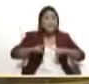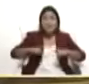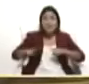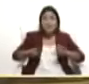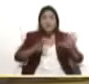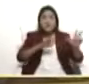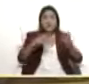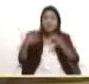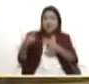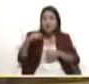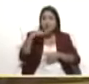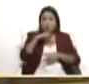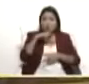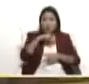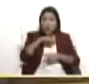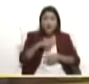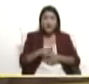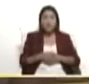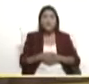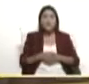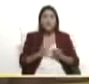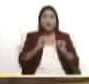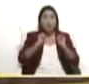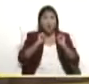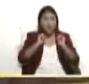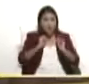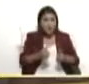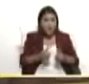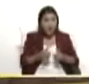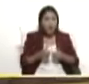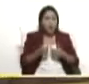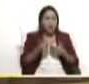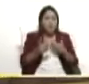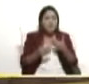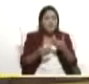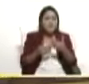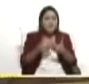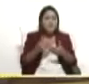de octubre, comenzaron a darse